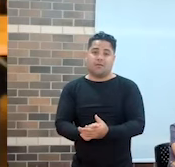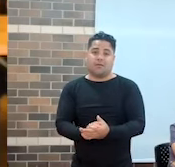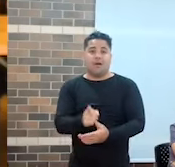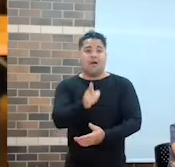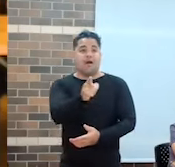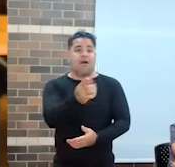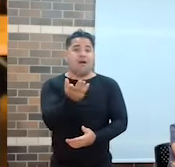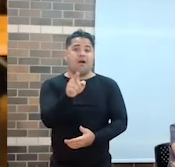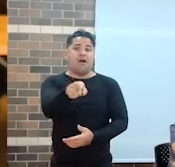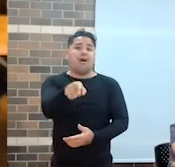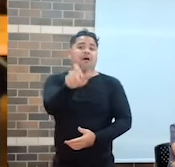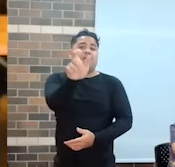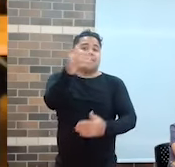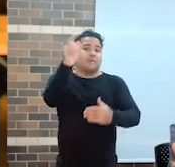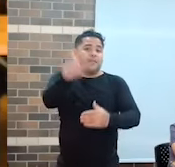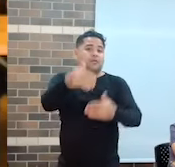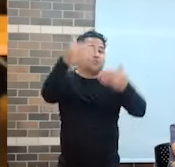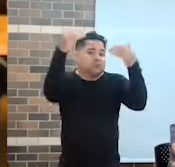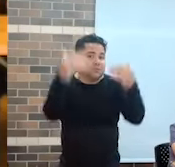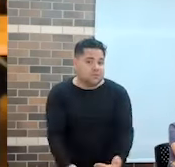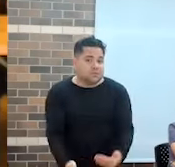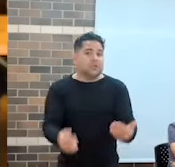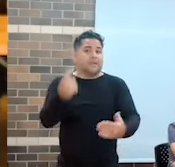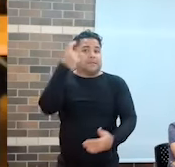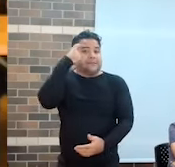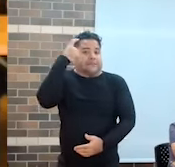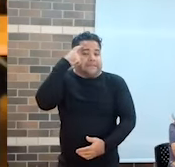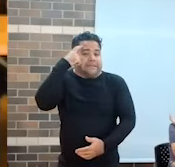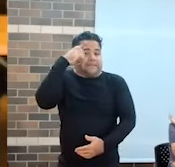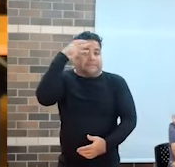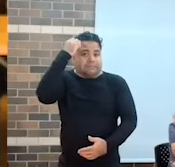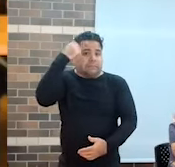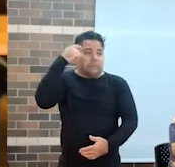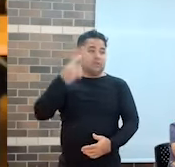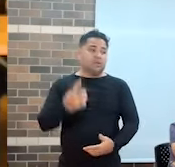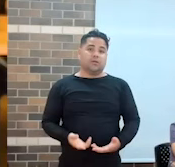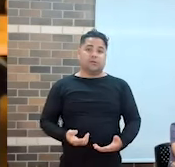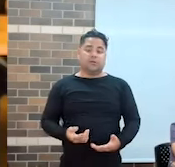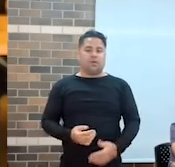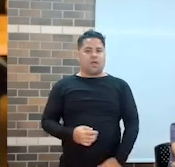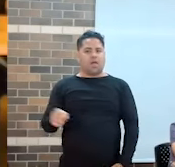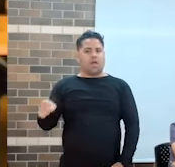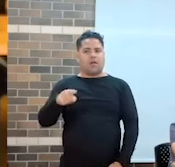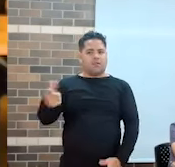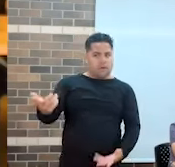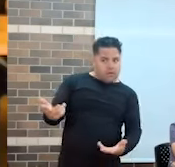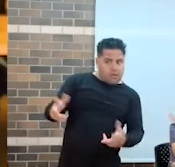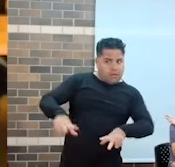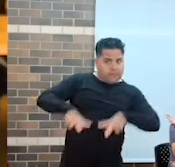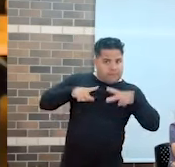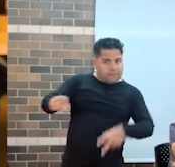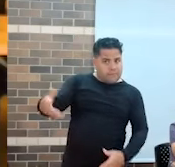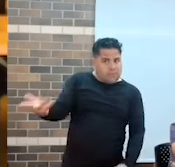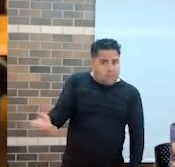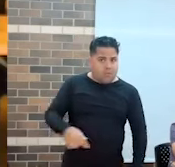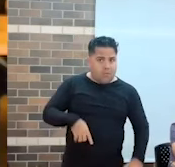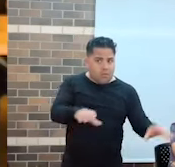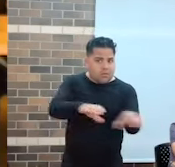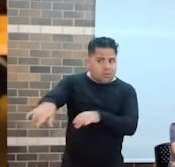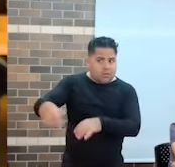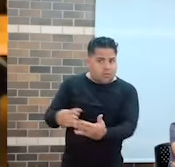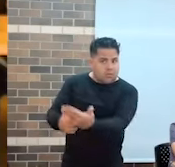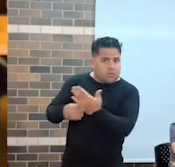con discapacidad intelectual, pero detrás de ellos hay una trayectoria de vida, hay una trayectoria de vida que involucra un montón de asuntos que